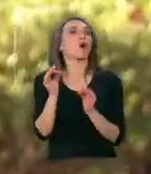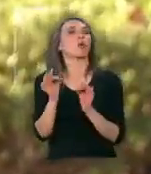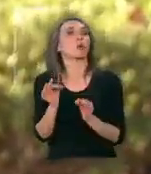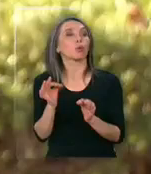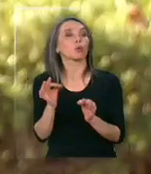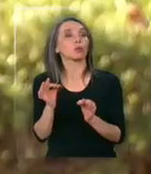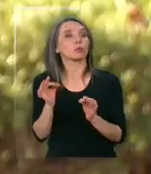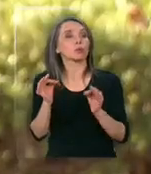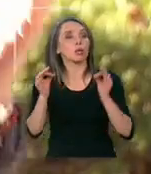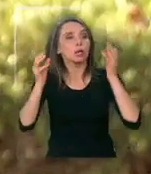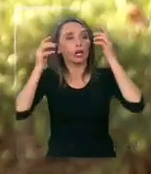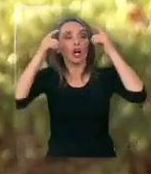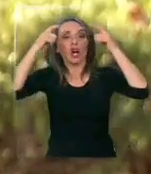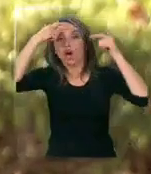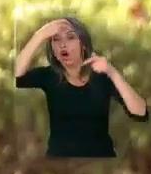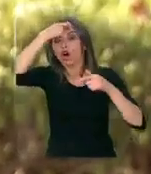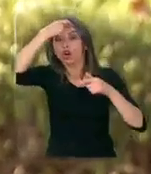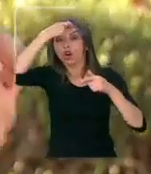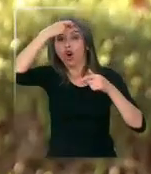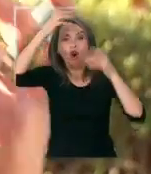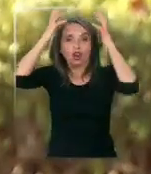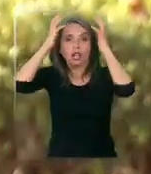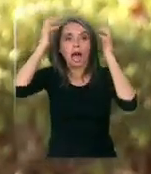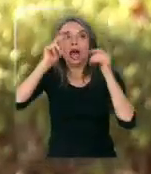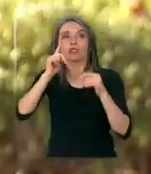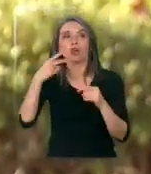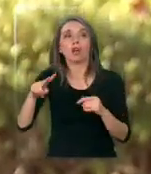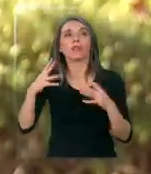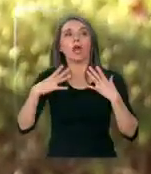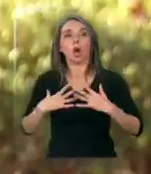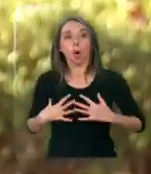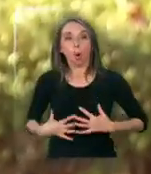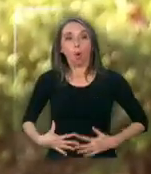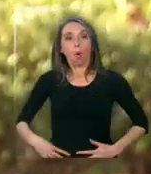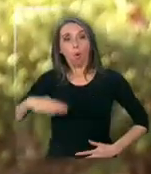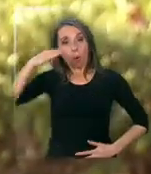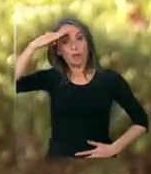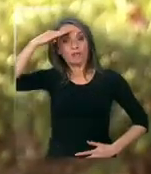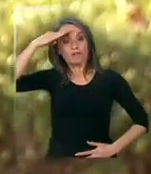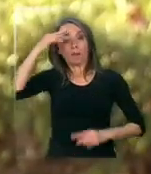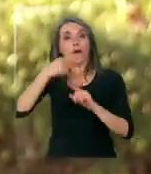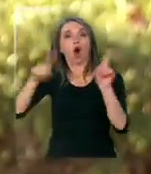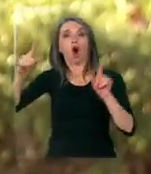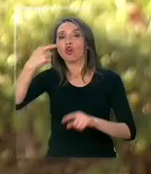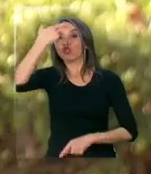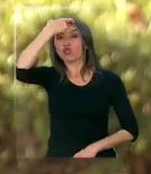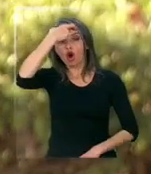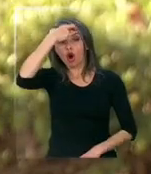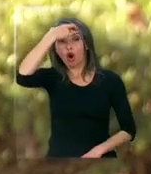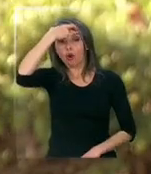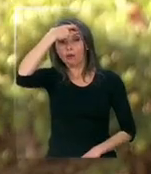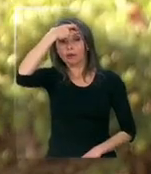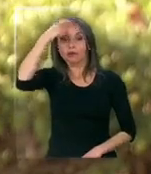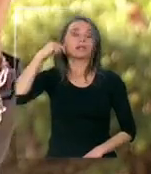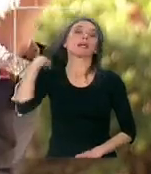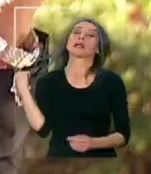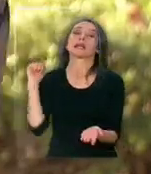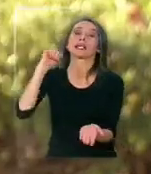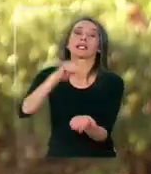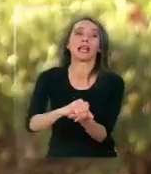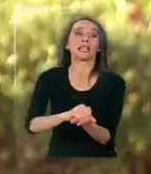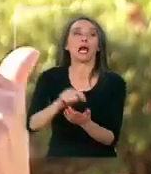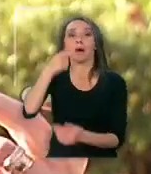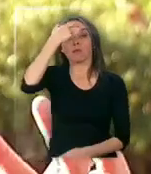con una toquita, con una gorra que no correspondía, pero es parte del uniforme, y que el reclamo fue ese,